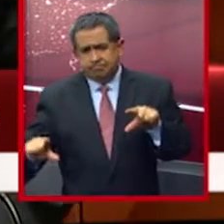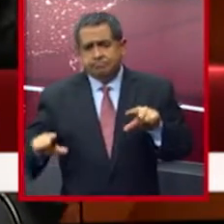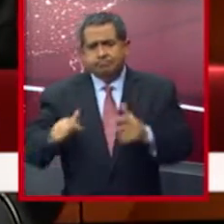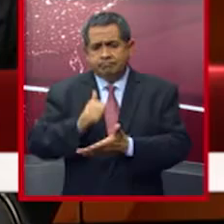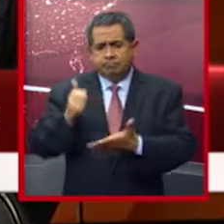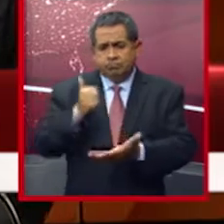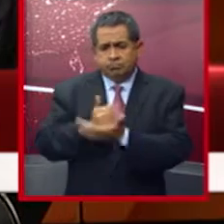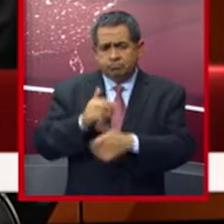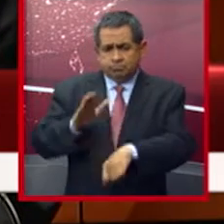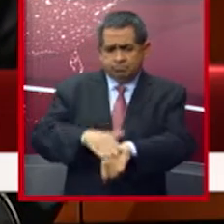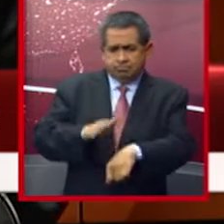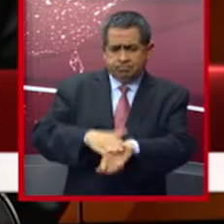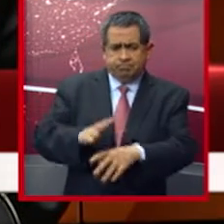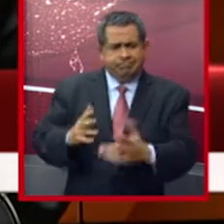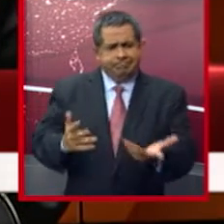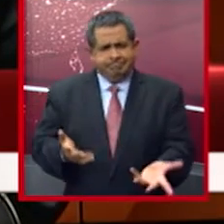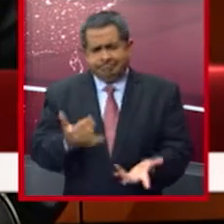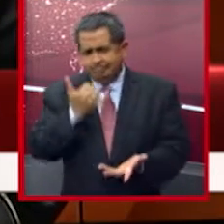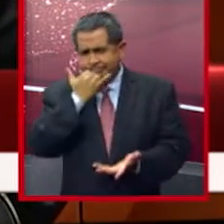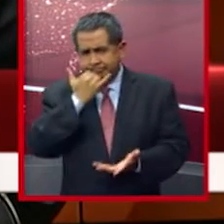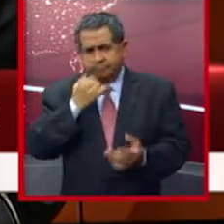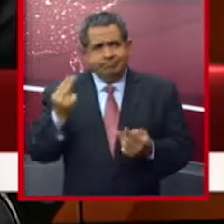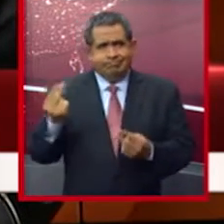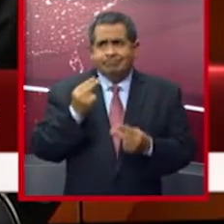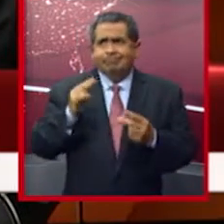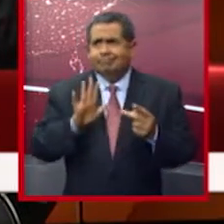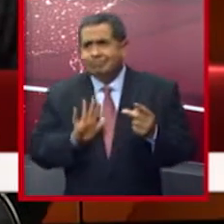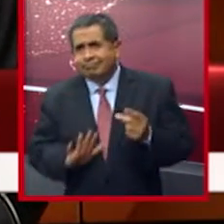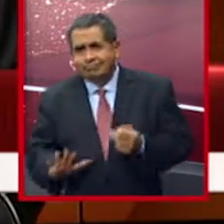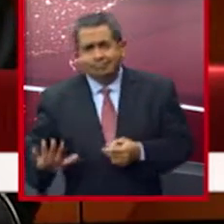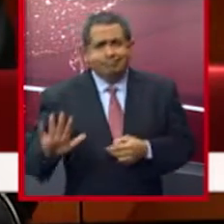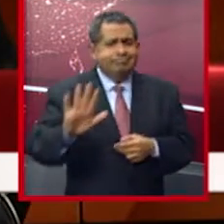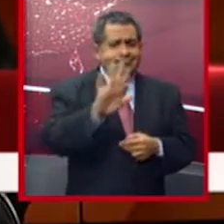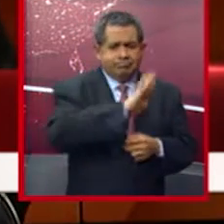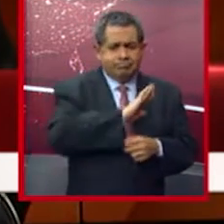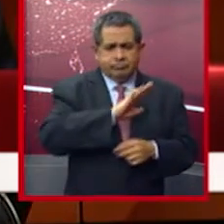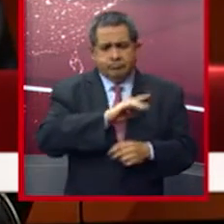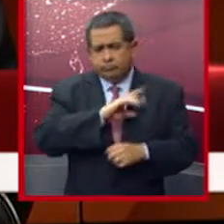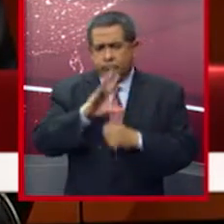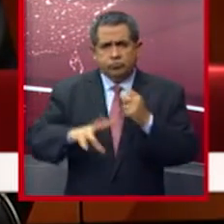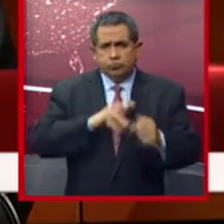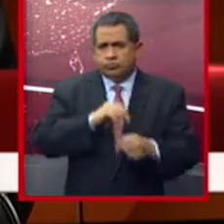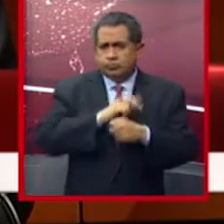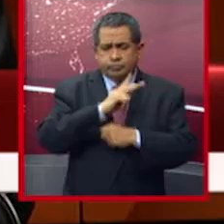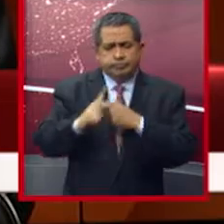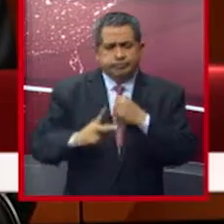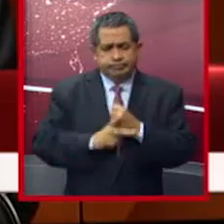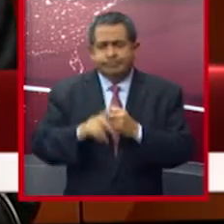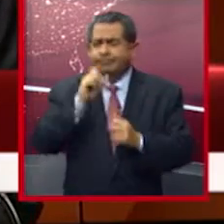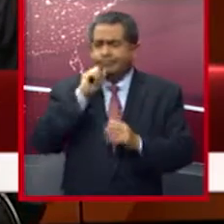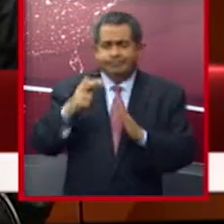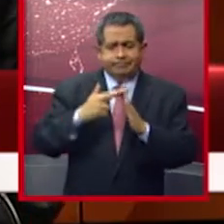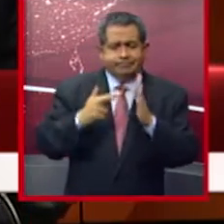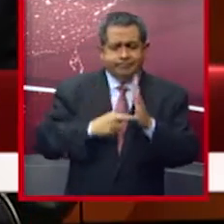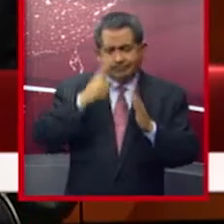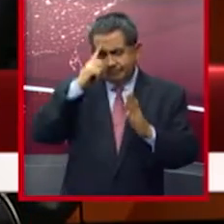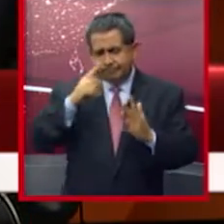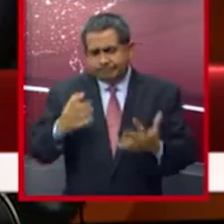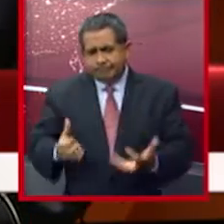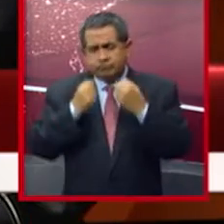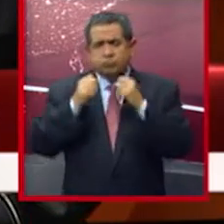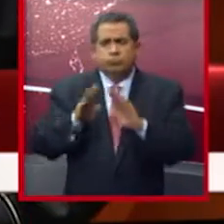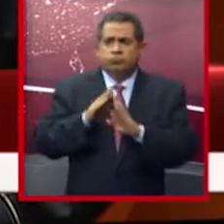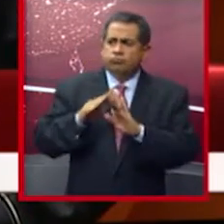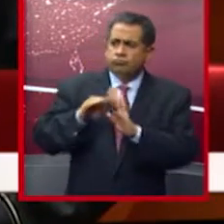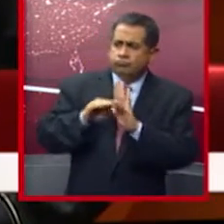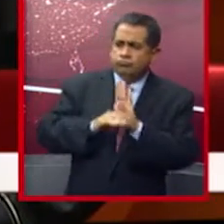metropolitana del Valle de México, cuando es necesario extenderla al resto del país, hasta los protocolos de prevención que